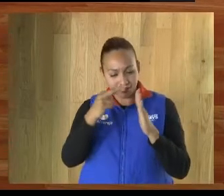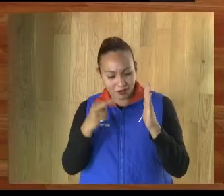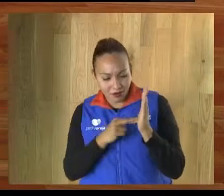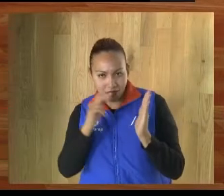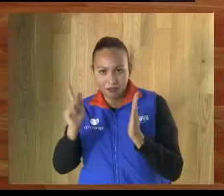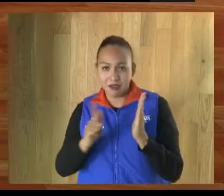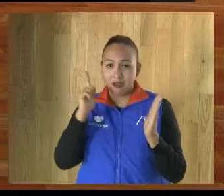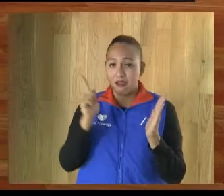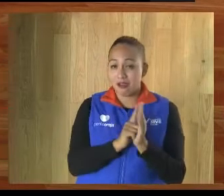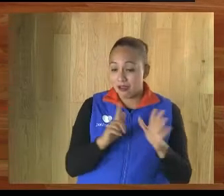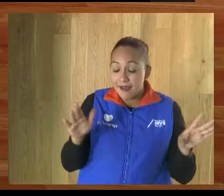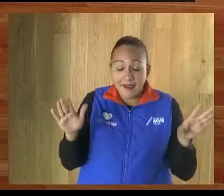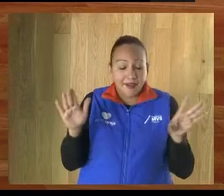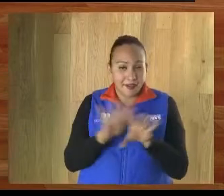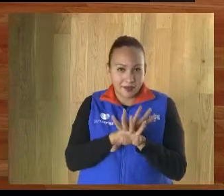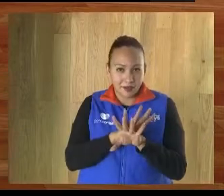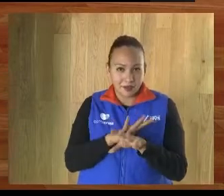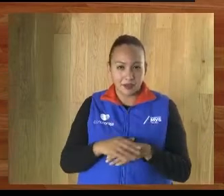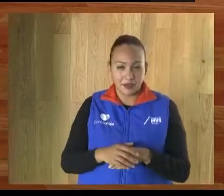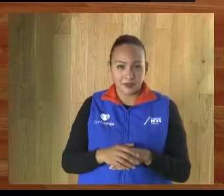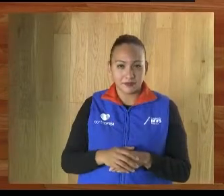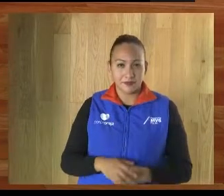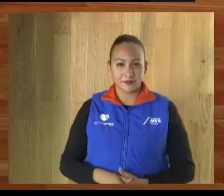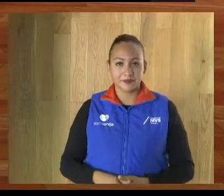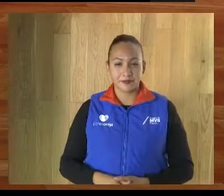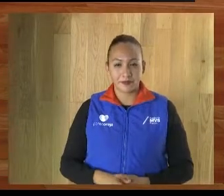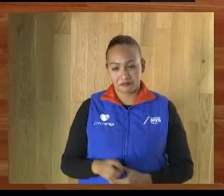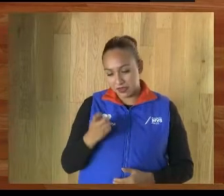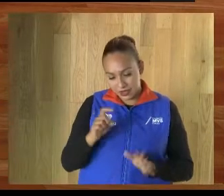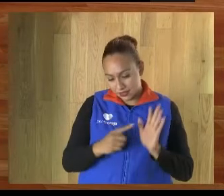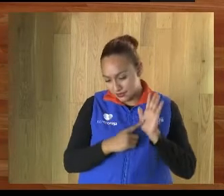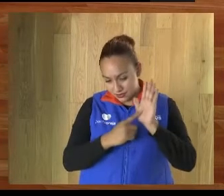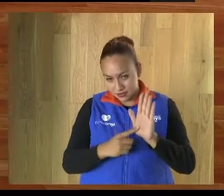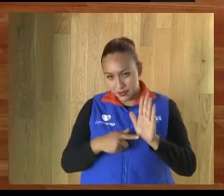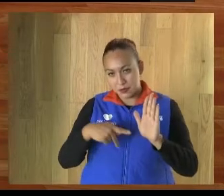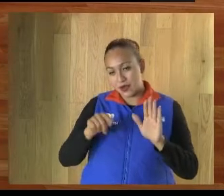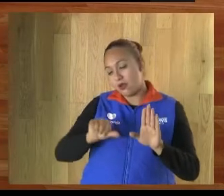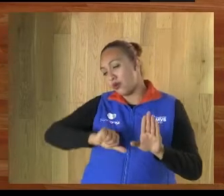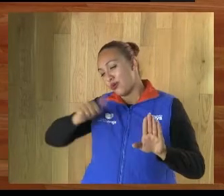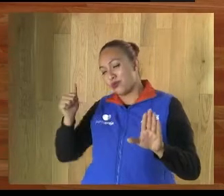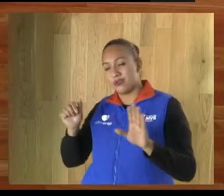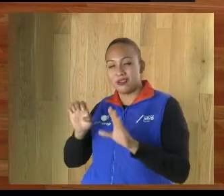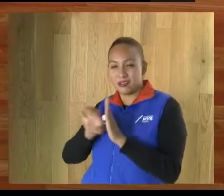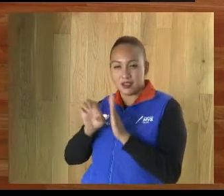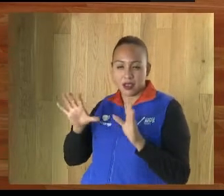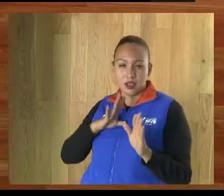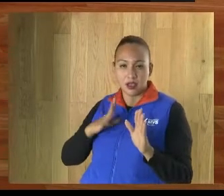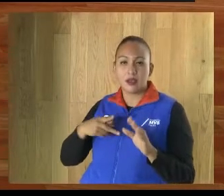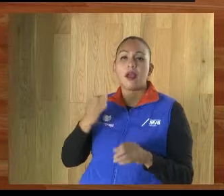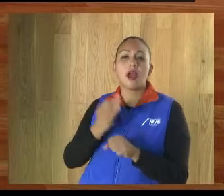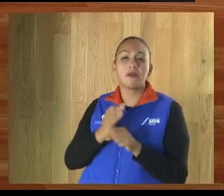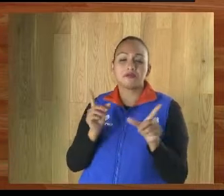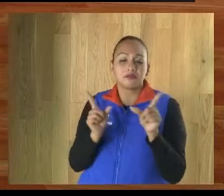leyes, como veíamos, toda esta presión regulatoria que está viniendo. Ese es un ejemplo, pero hay muchísimas más normativas